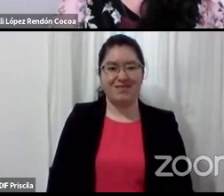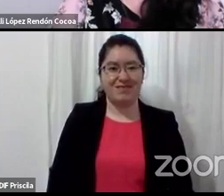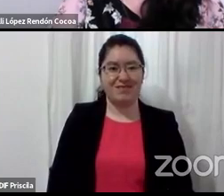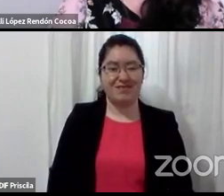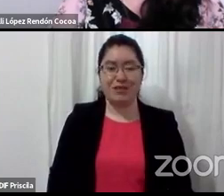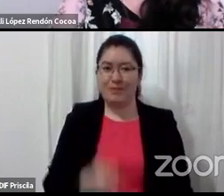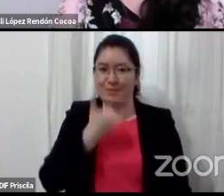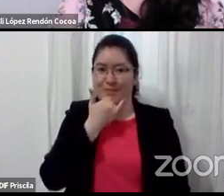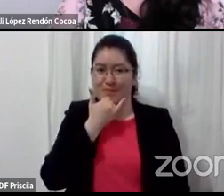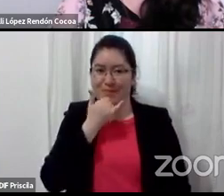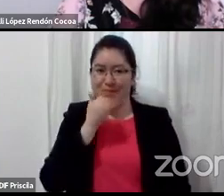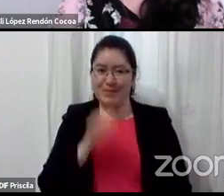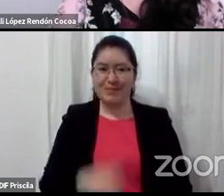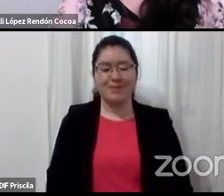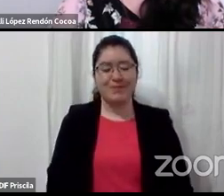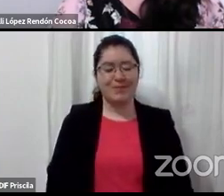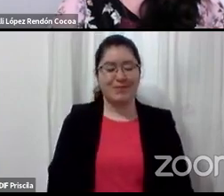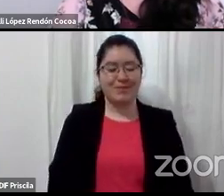Perdón.